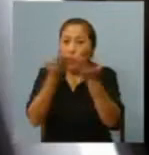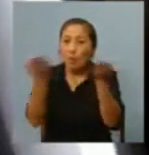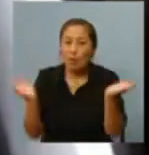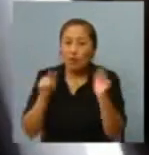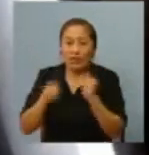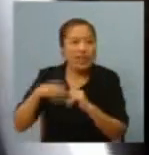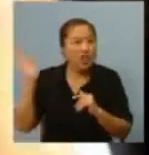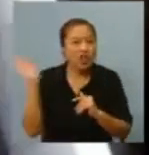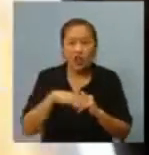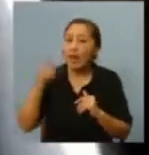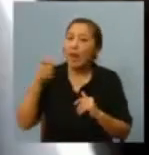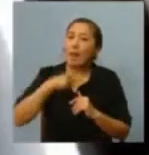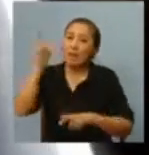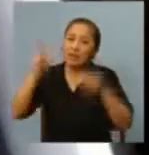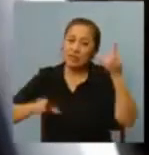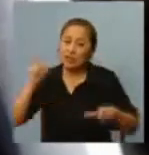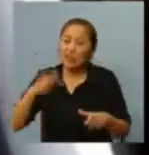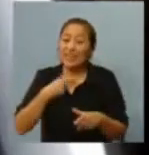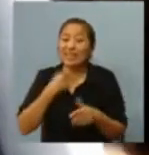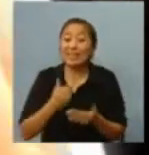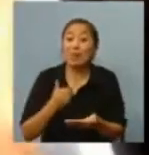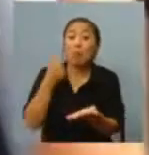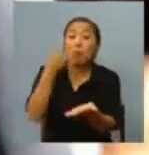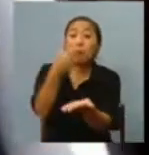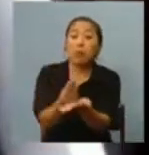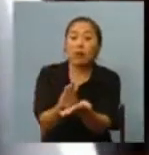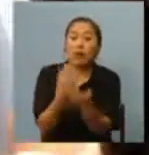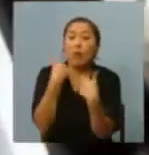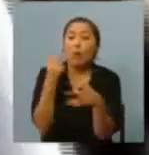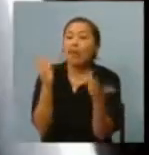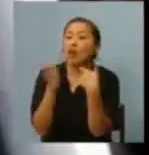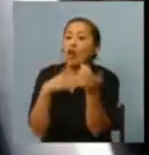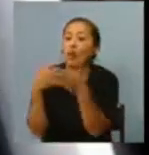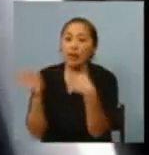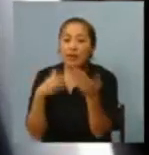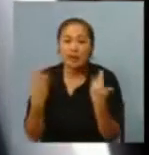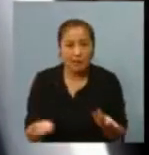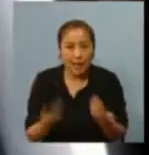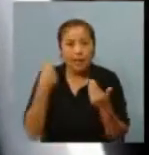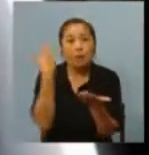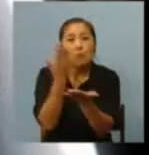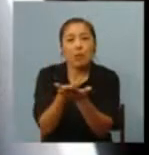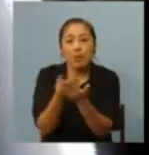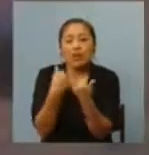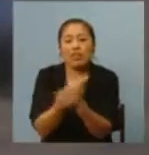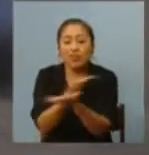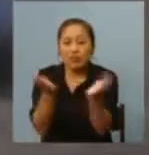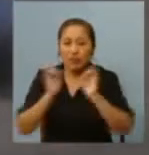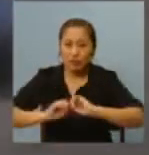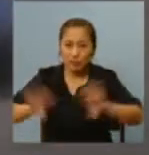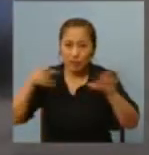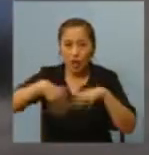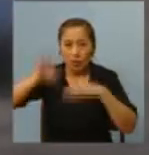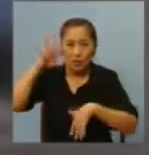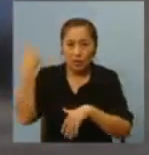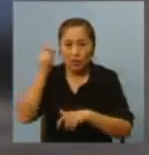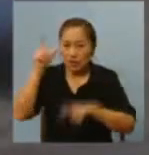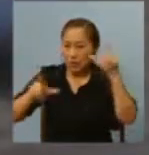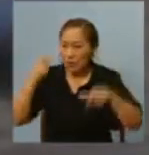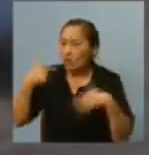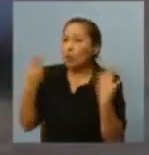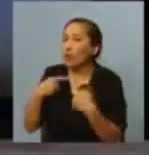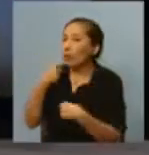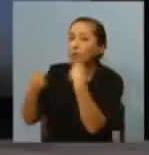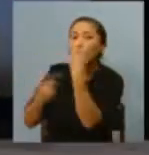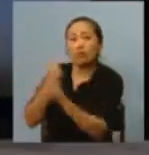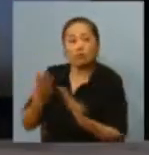donde todos los candidatos de todos los sectores políticos puedan debatir y dar a conocer sus propuestas. Pero lo más importante, donde la gente les